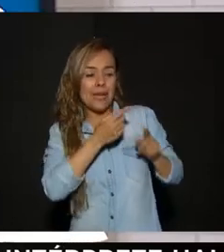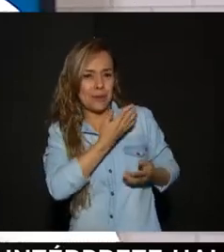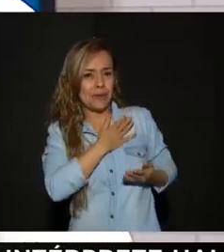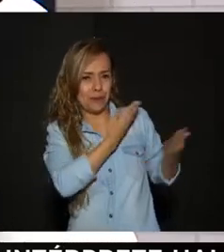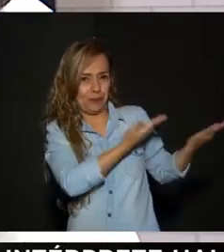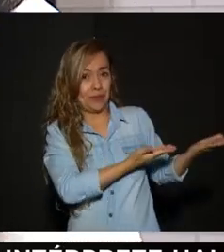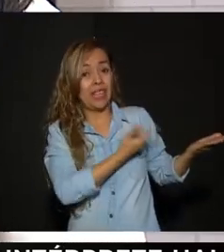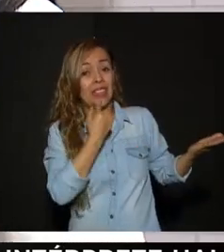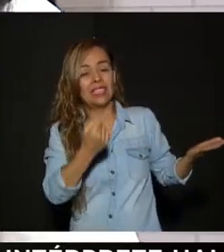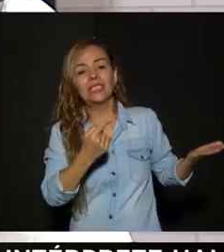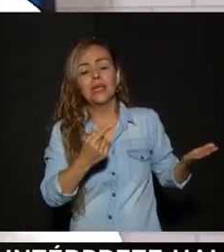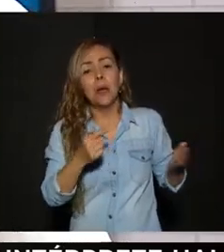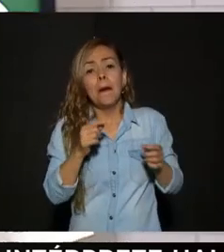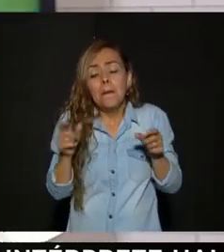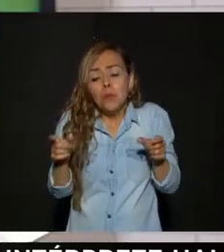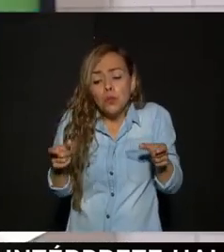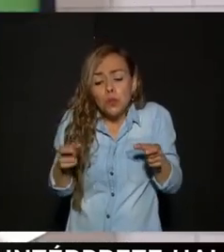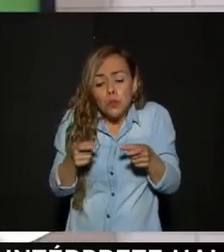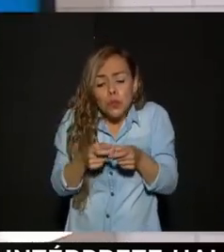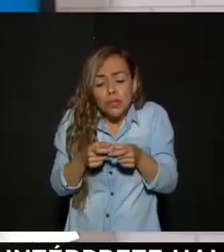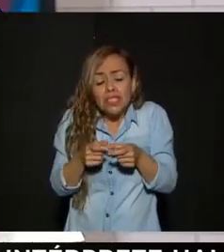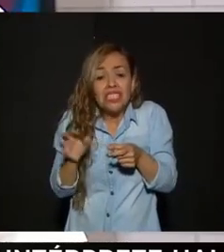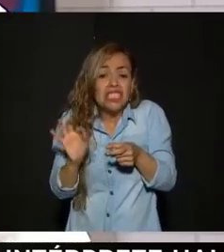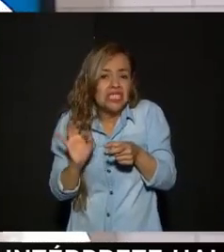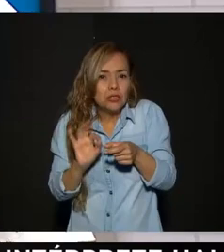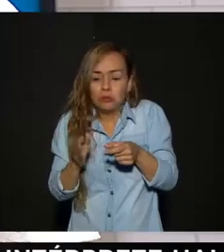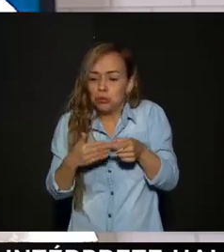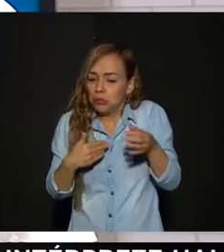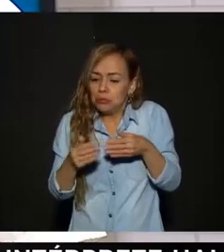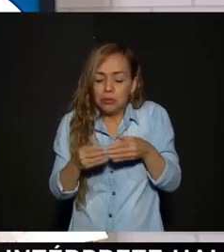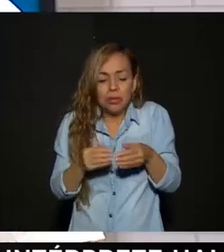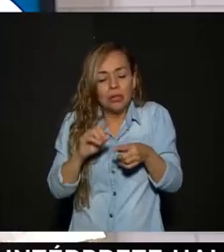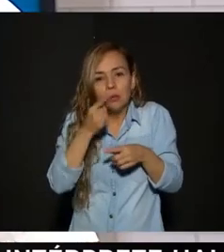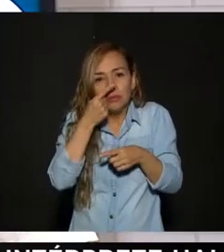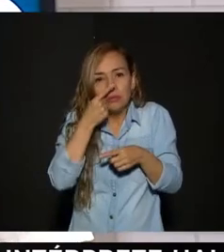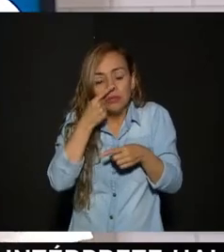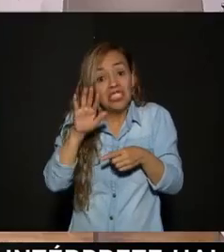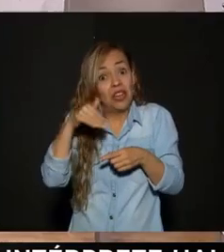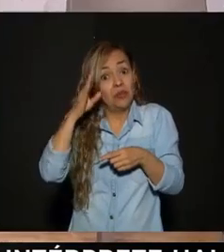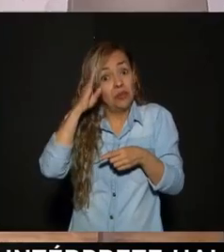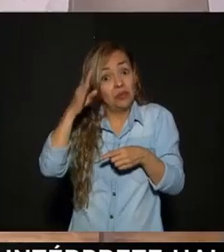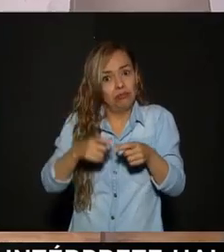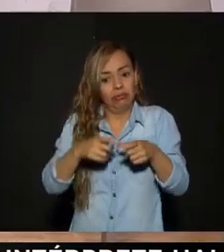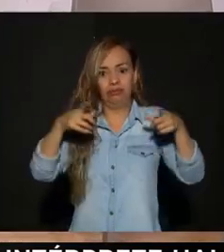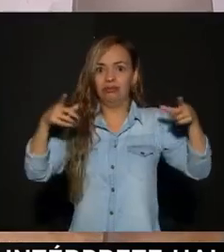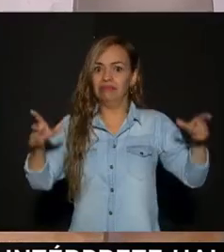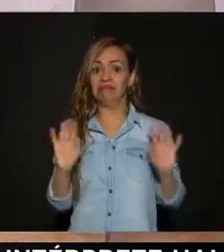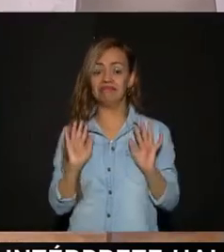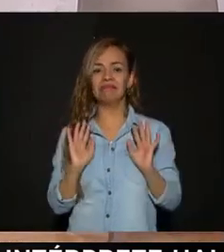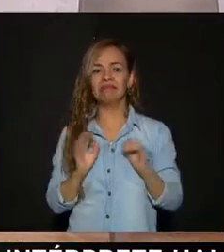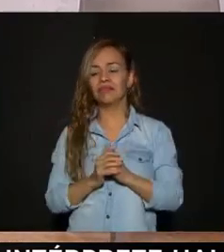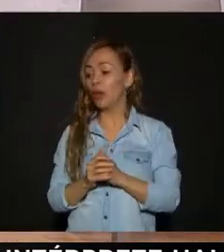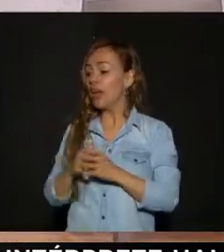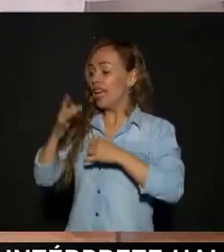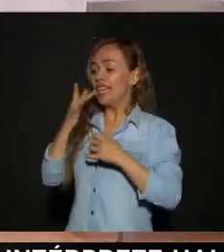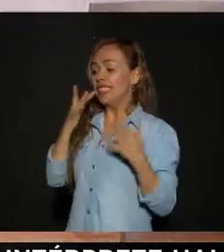pequeño podemos sacar lo más macro, pero si le damos la oportunidad a ese niño y a esa niña de que puedan explorar. Listo, ¿qué tal si empezamos a hacer el experimento ya jugando